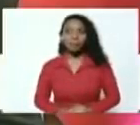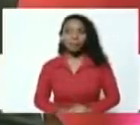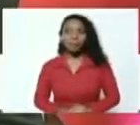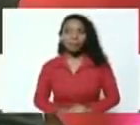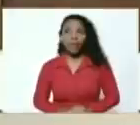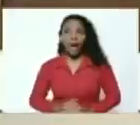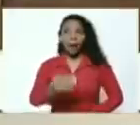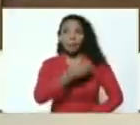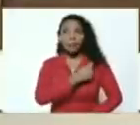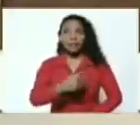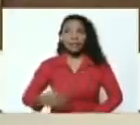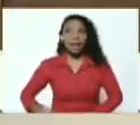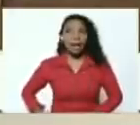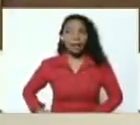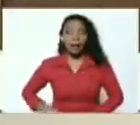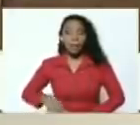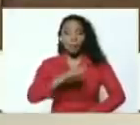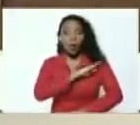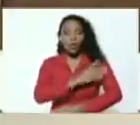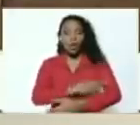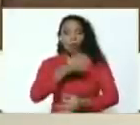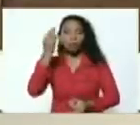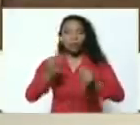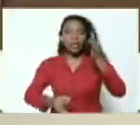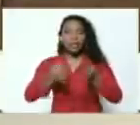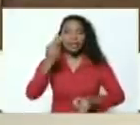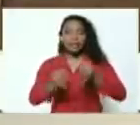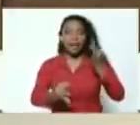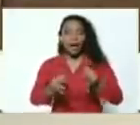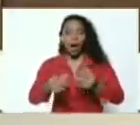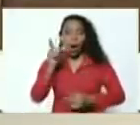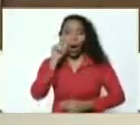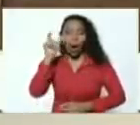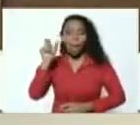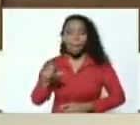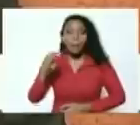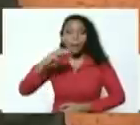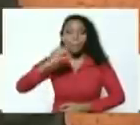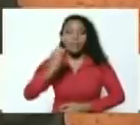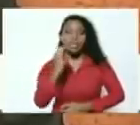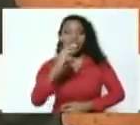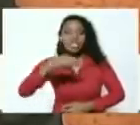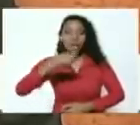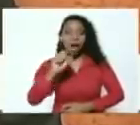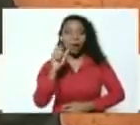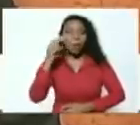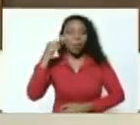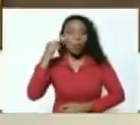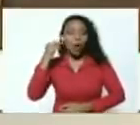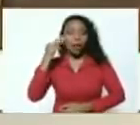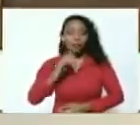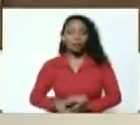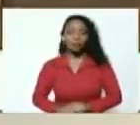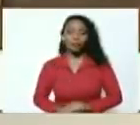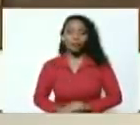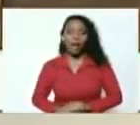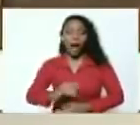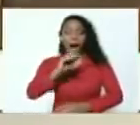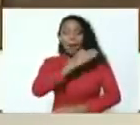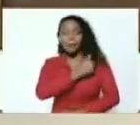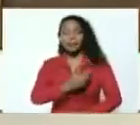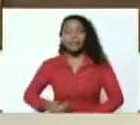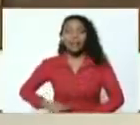al presidente del Poder Judicial, magistrado Michael Moreno, al presidente del Poder